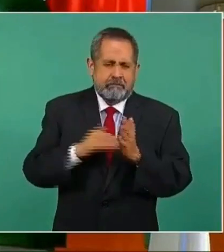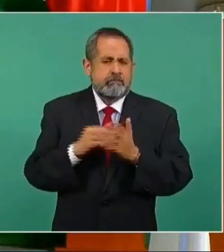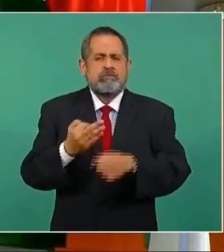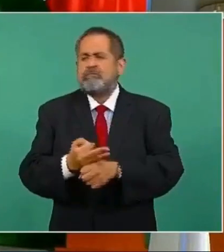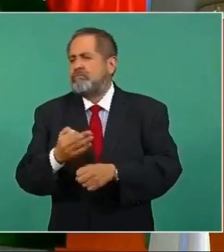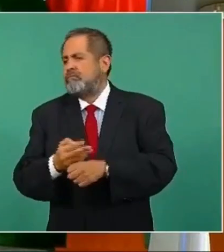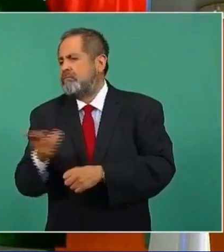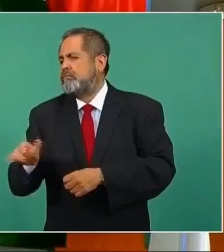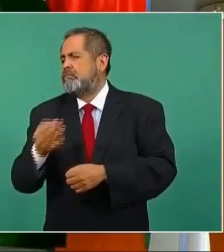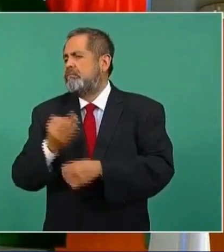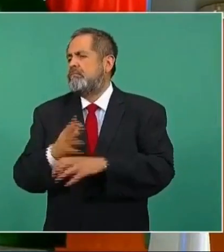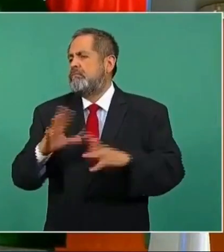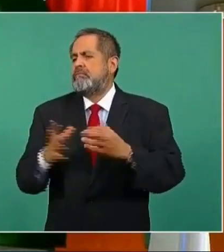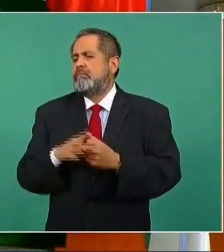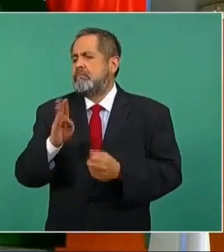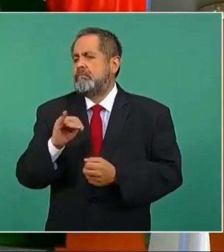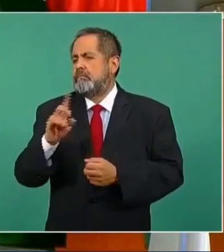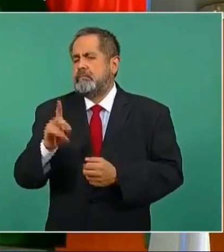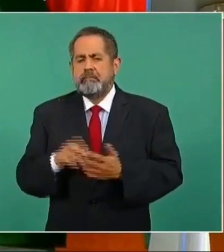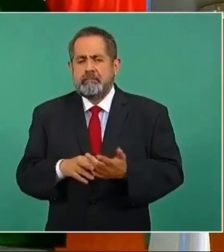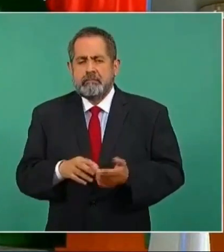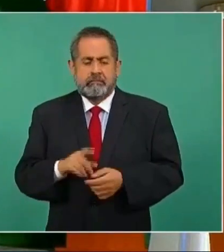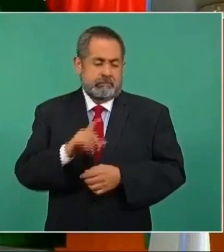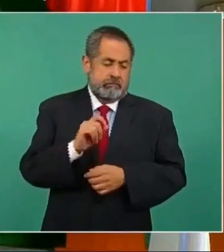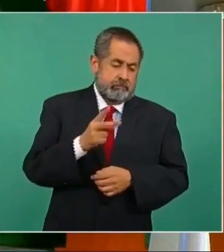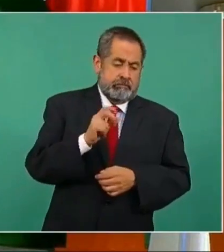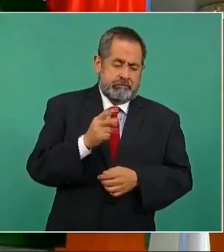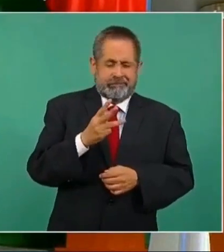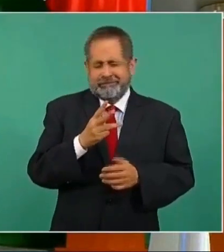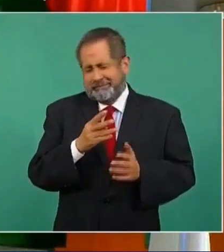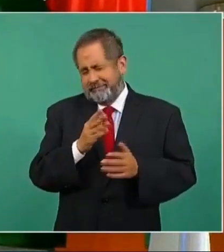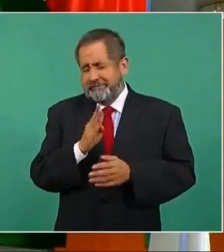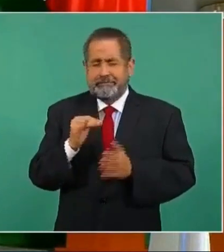Bruto? 22, 23 billones,